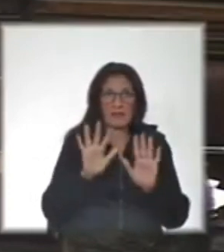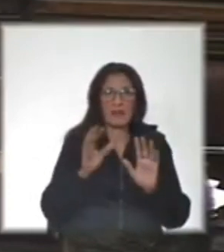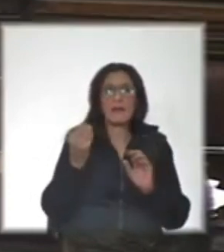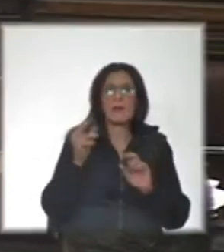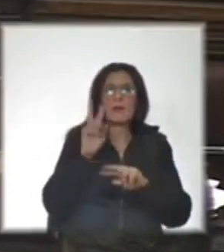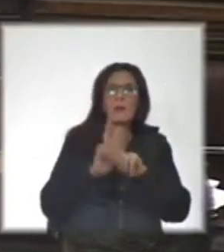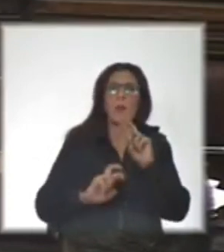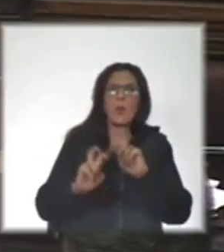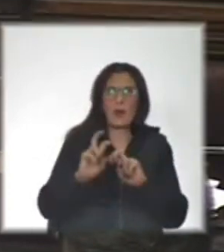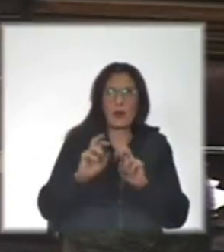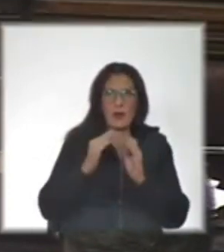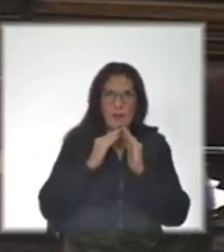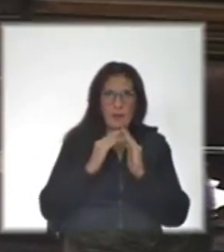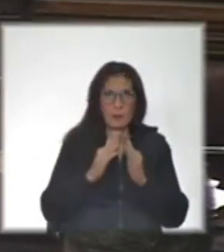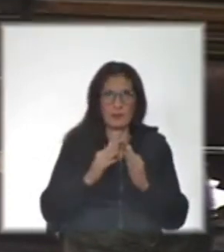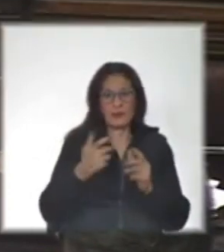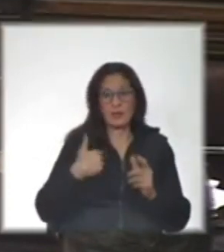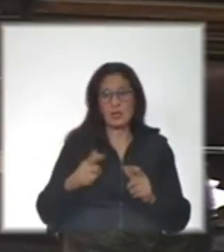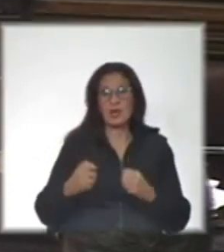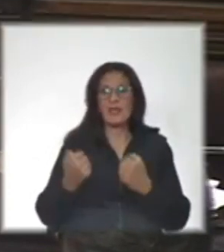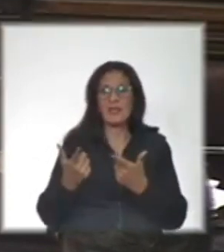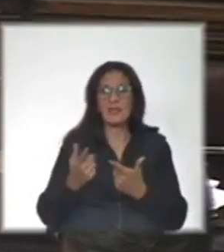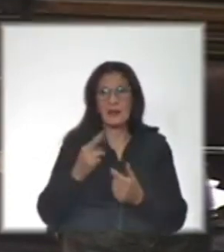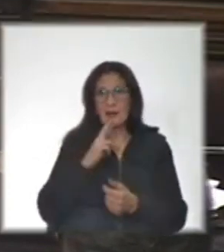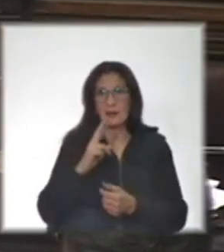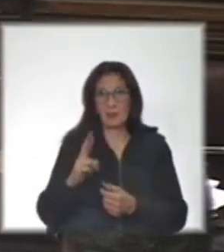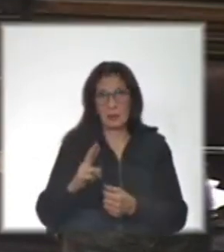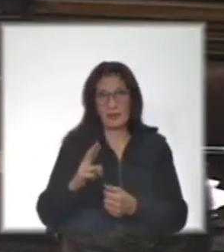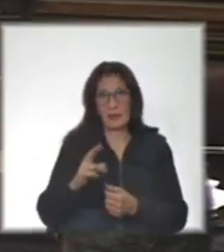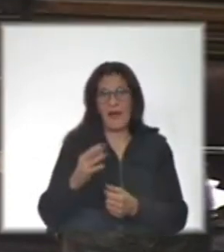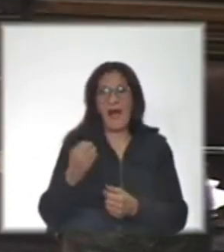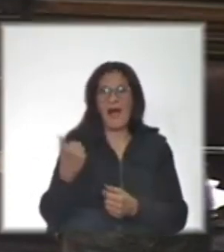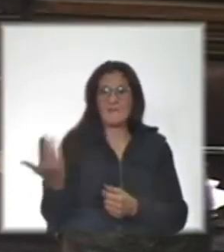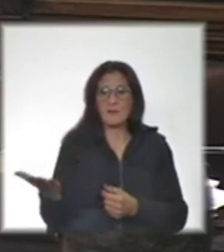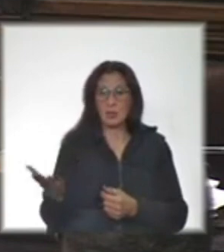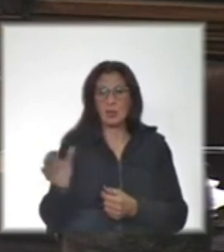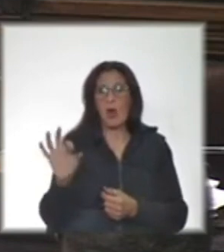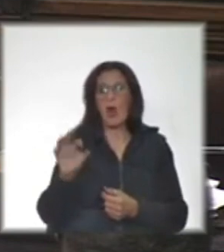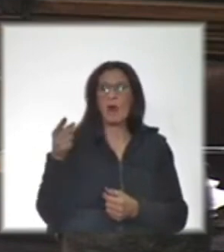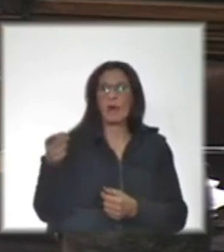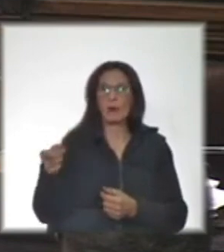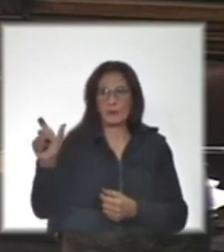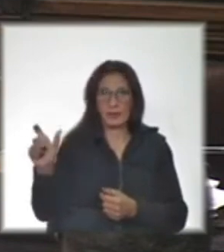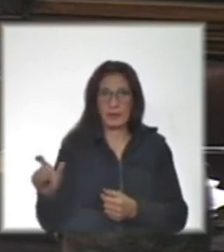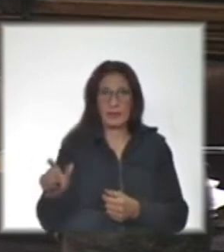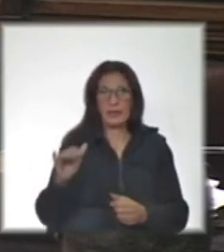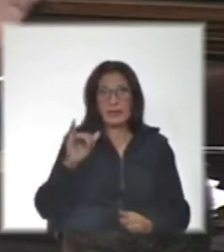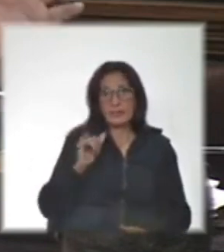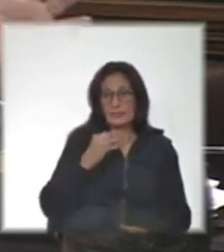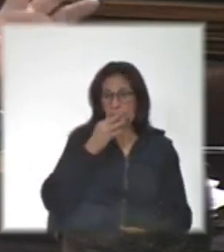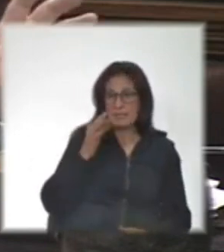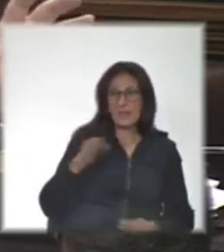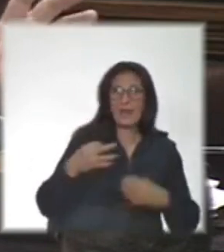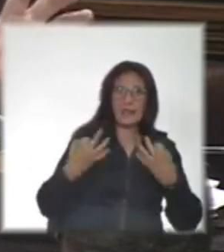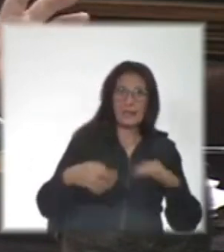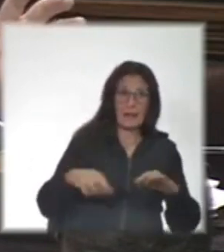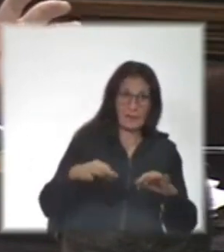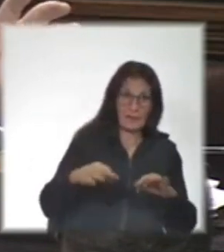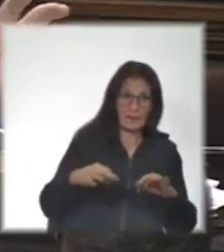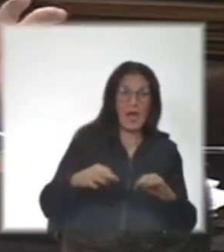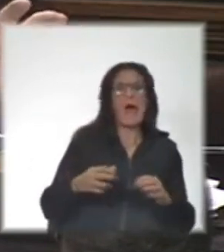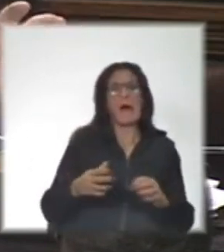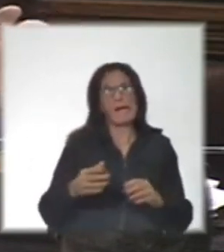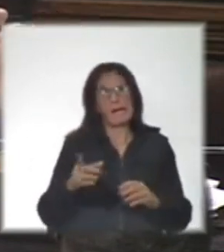la pregunta? Que yo diera una respuesta a favor o en contra. Y si decía que estaba bien, iba a tener un efecto la